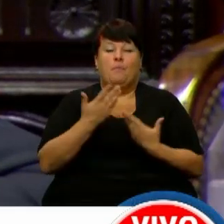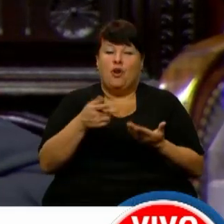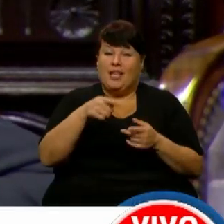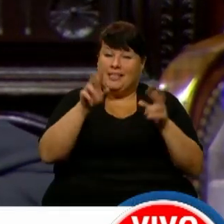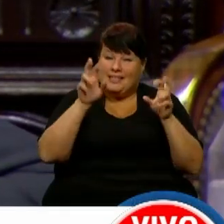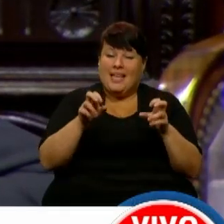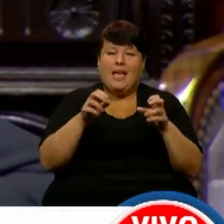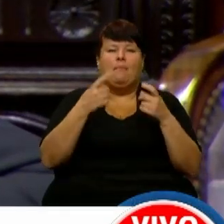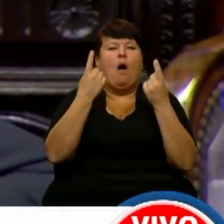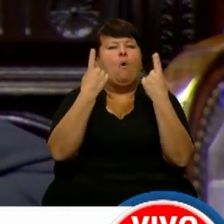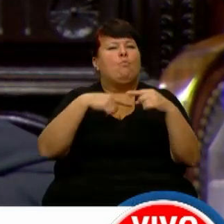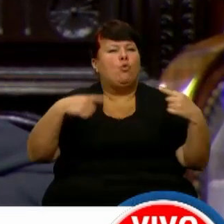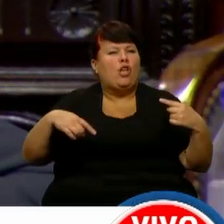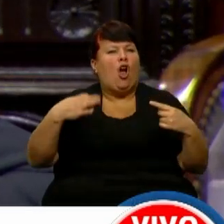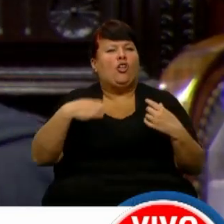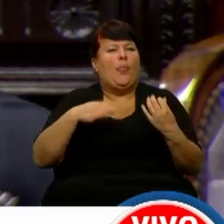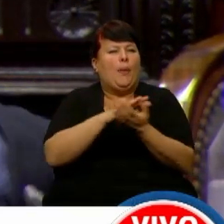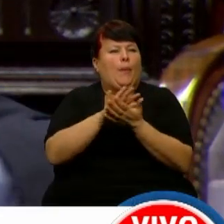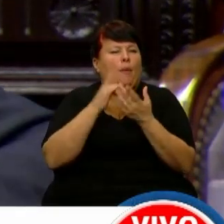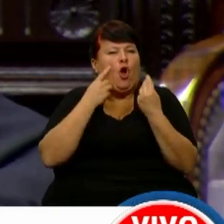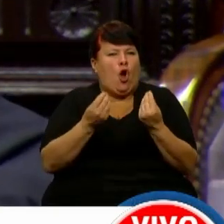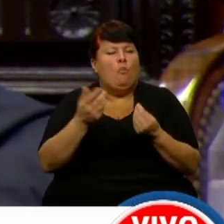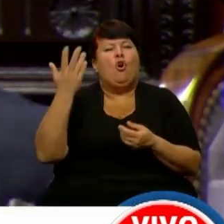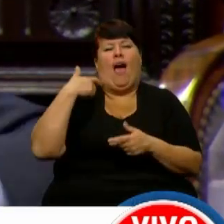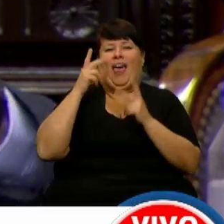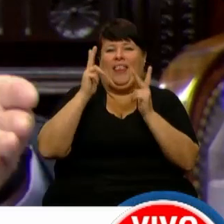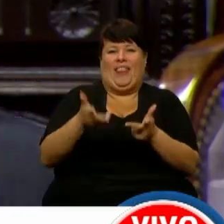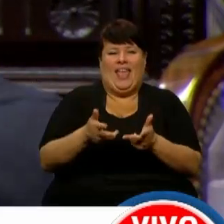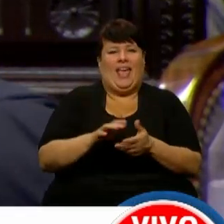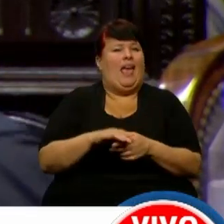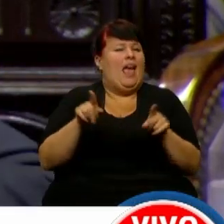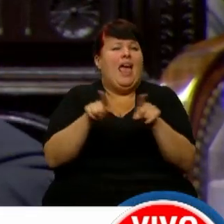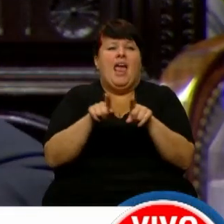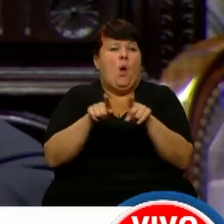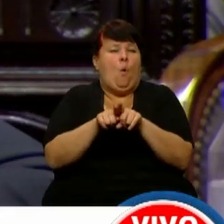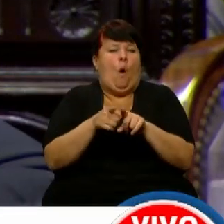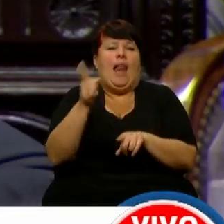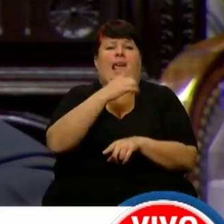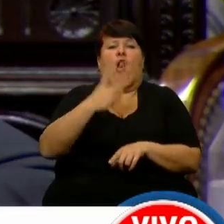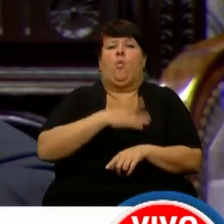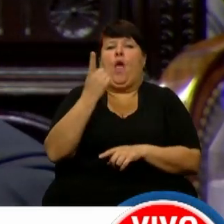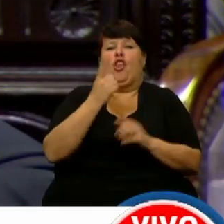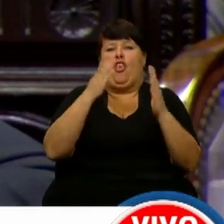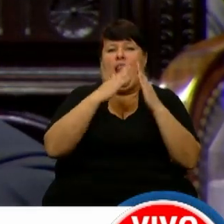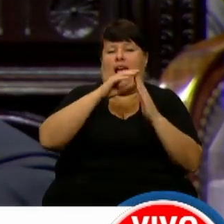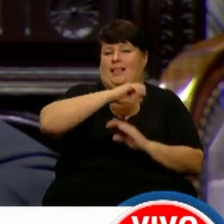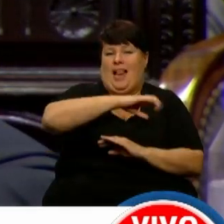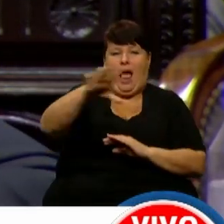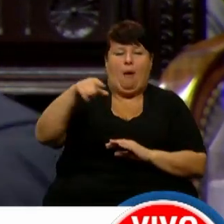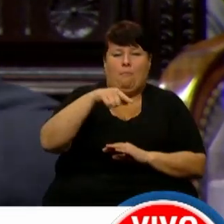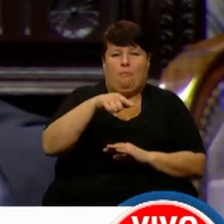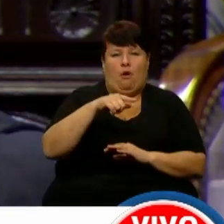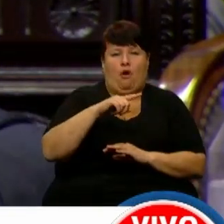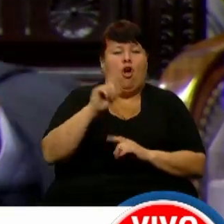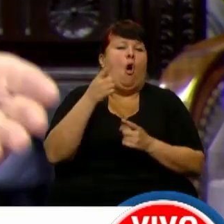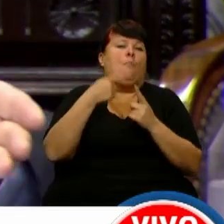en este sentido, hay muchas cosas que tenemos que ver. Porque yo decía recién, corren con la misma suerte que el propietario de la finca.